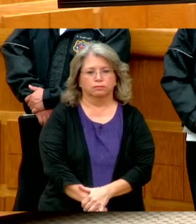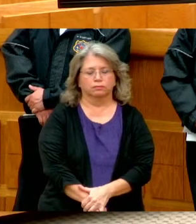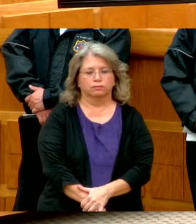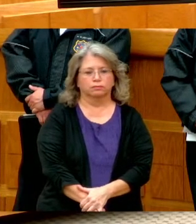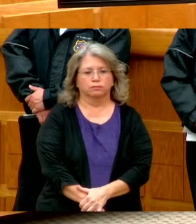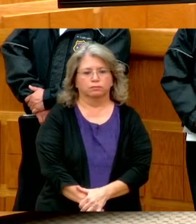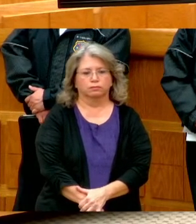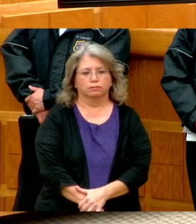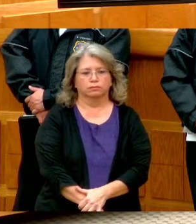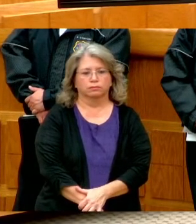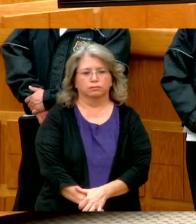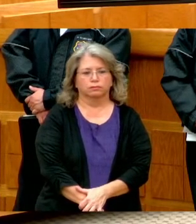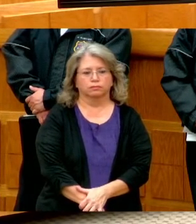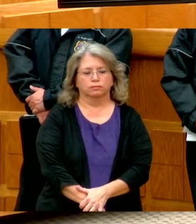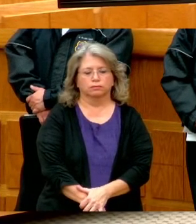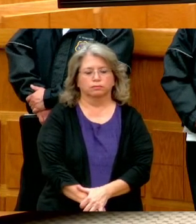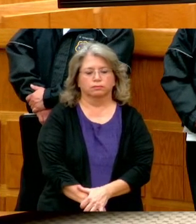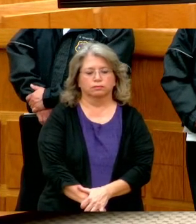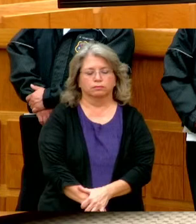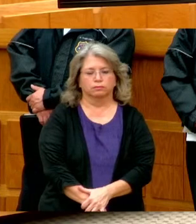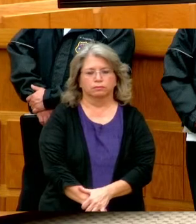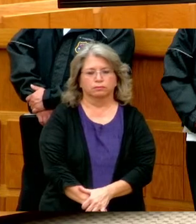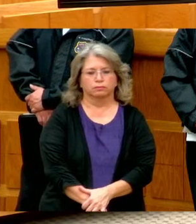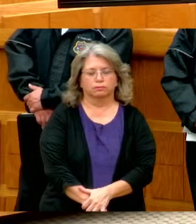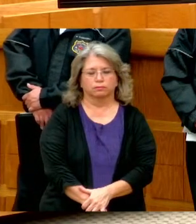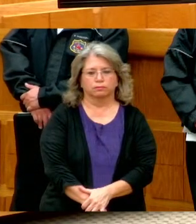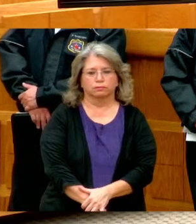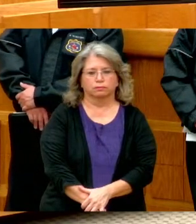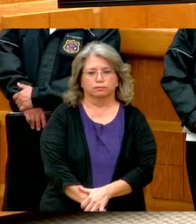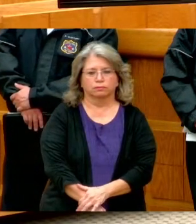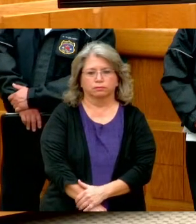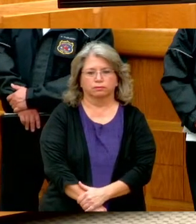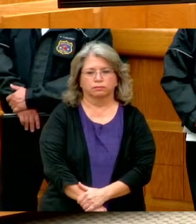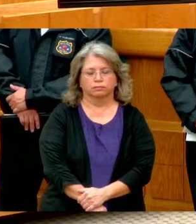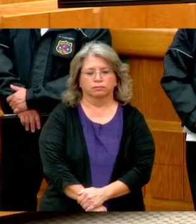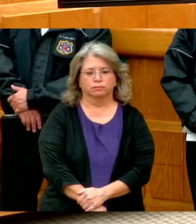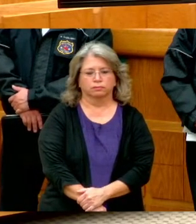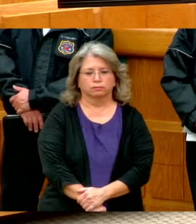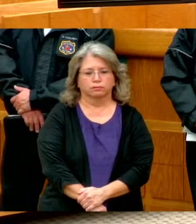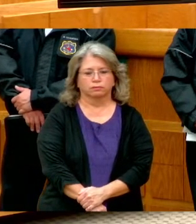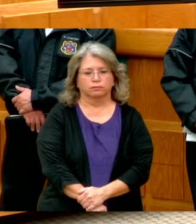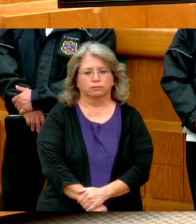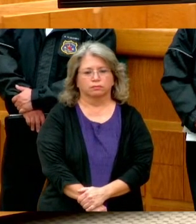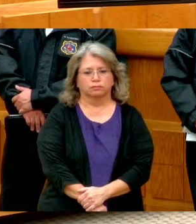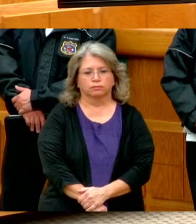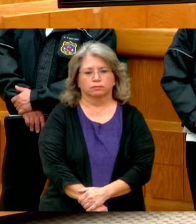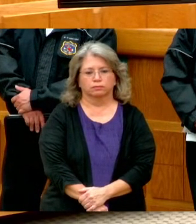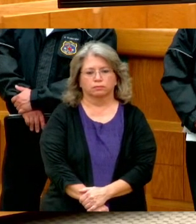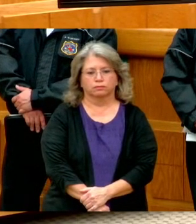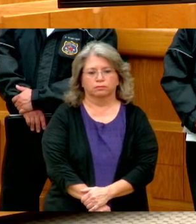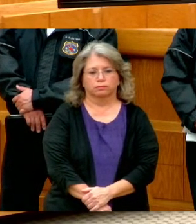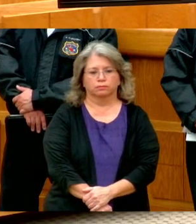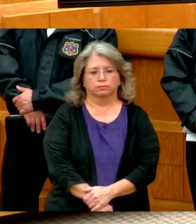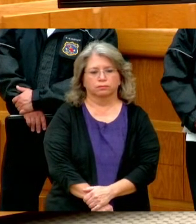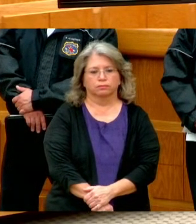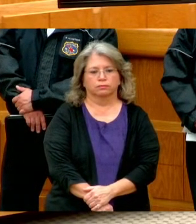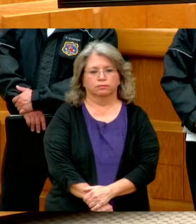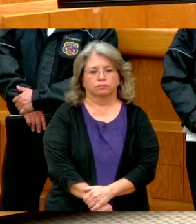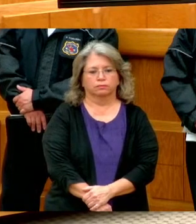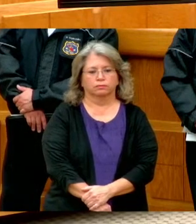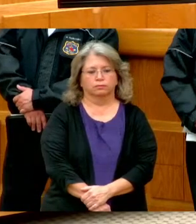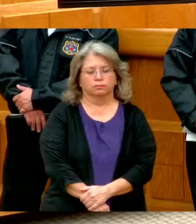restaurantes, tiendas, lo que sea. Listo quiere decir que estamos muy bajos en las causas positivas